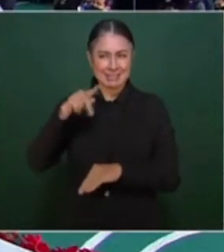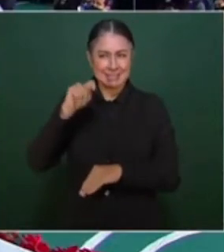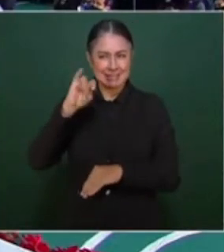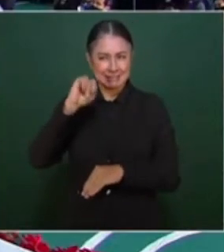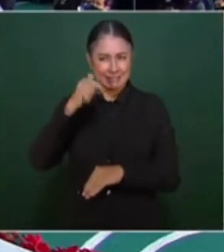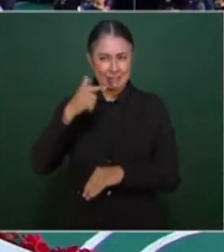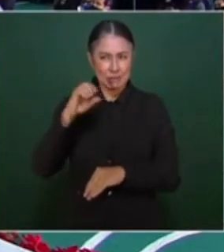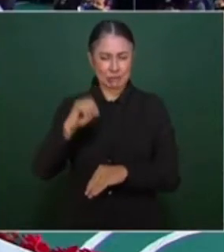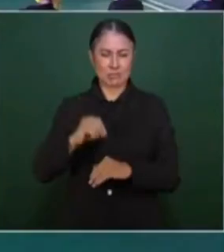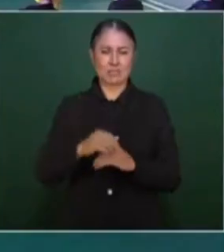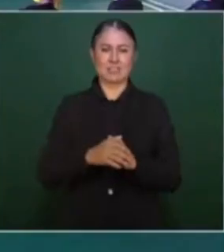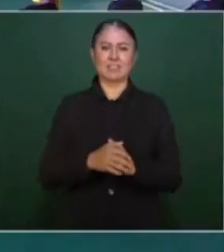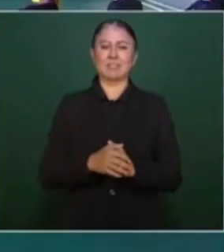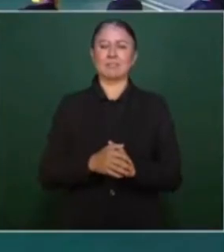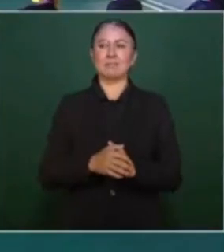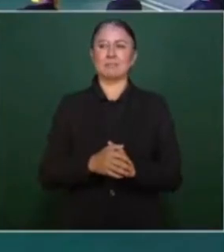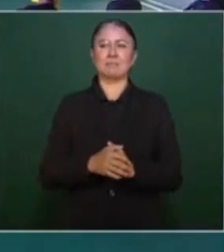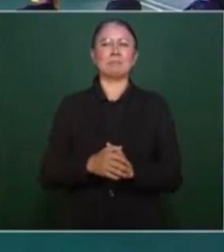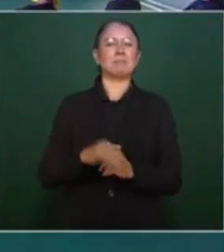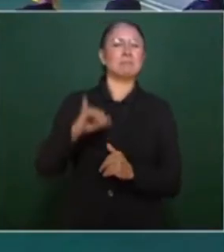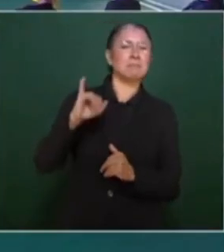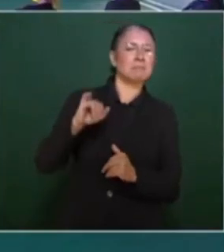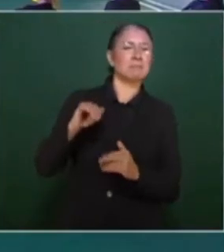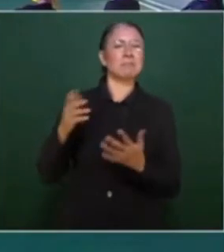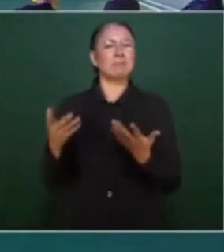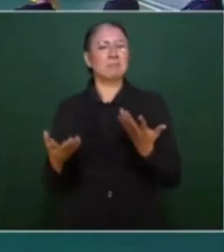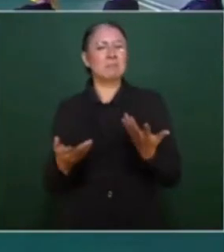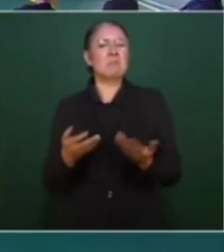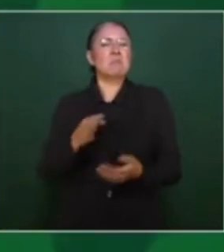Sí, y sí, puede ser.